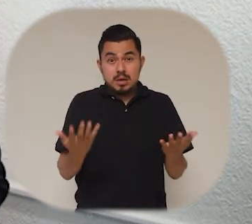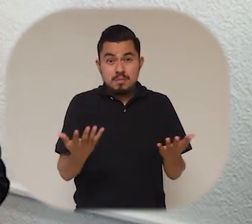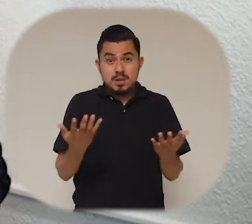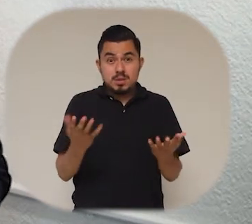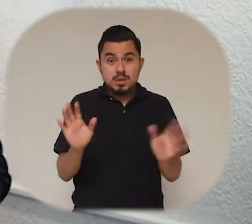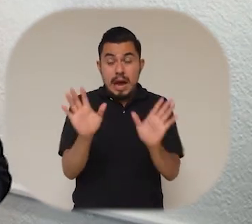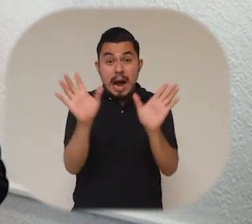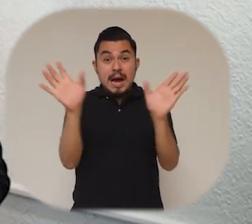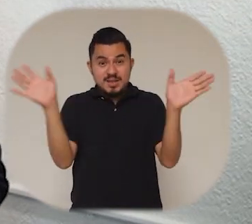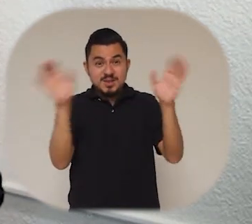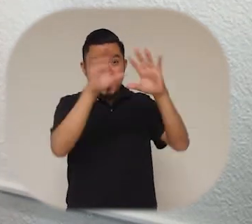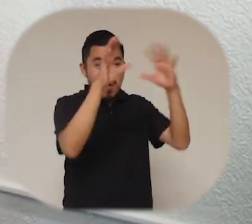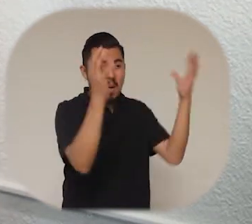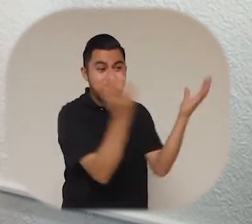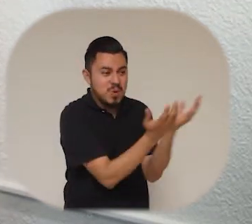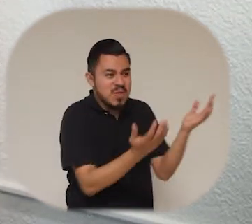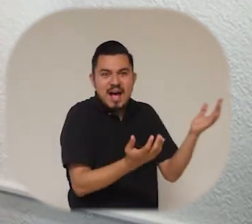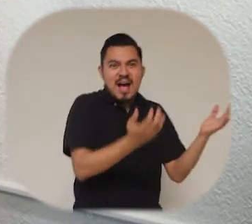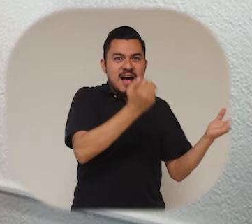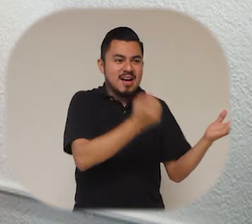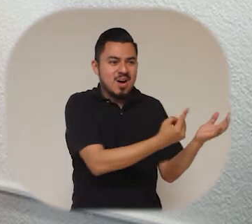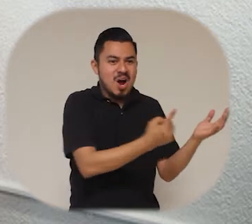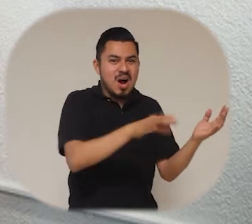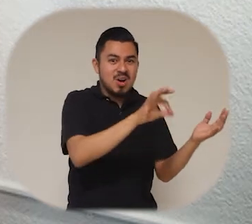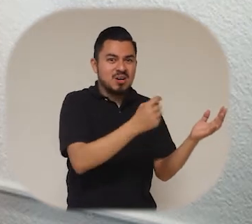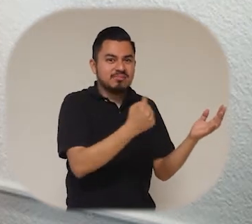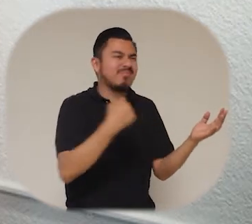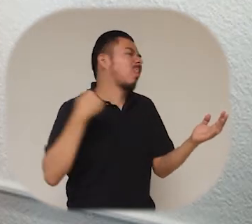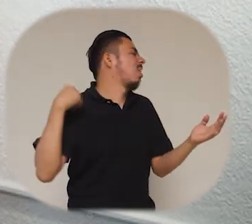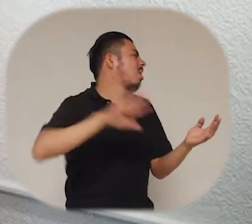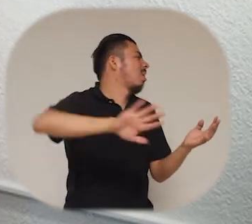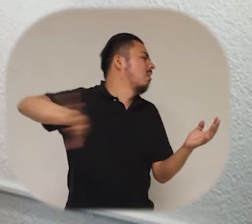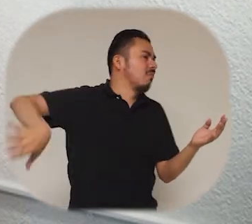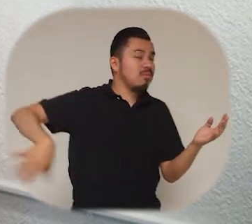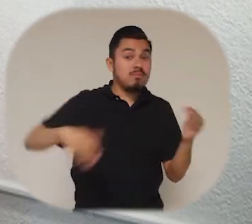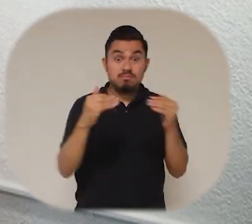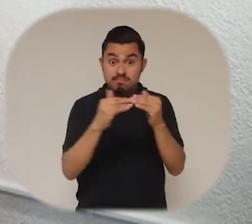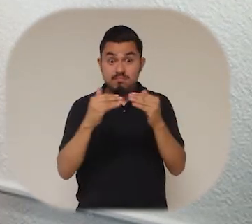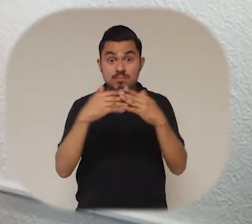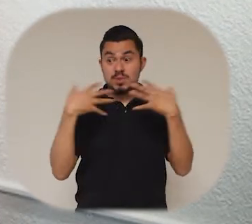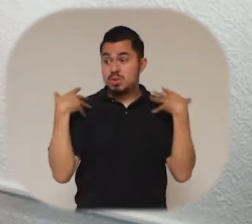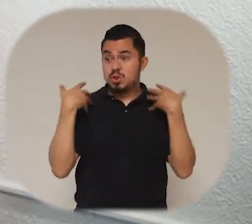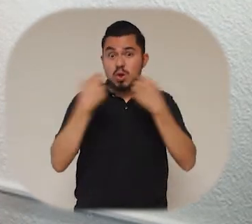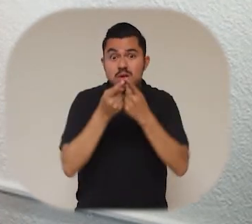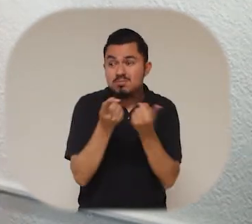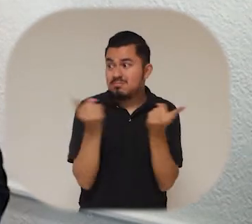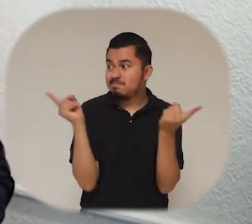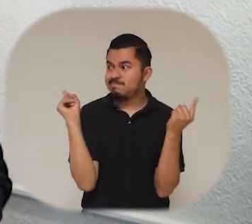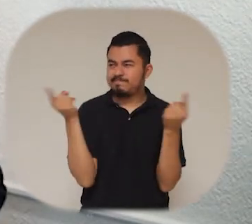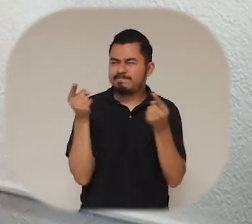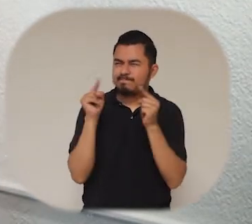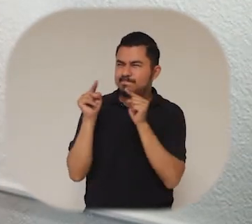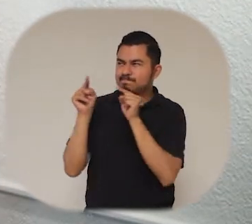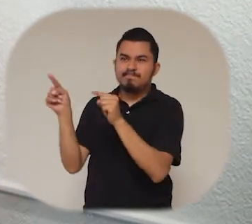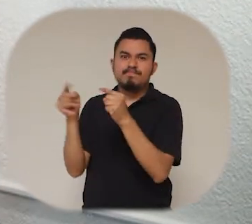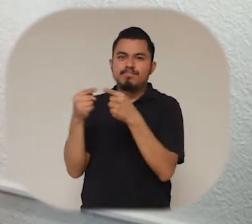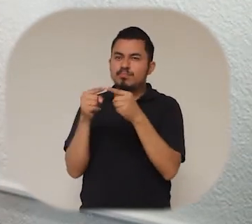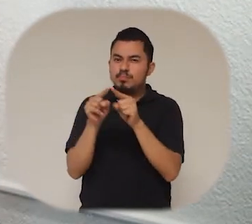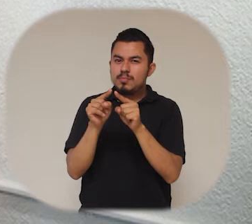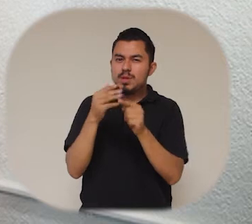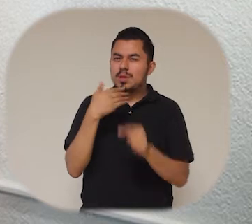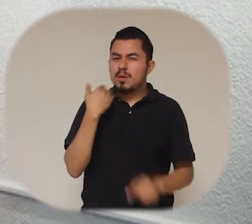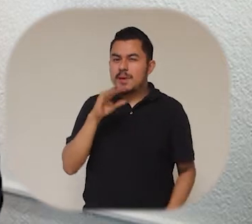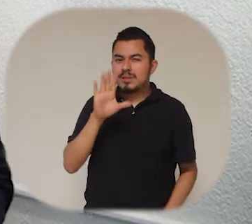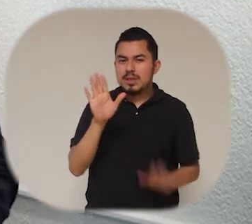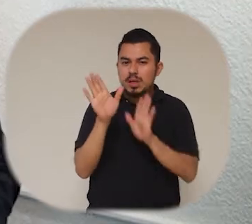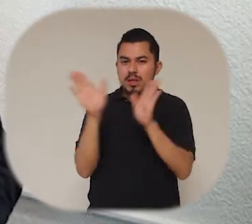él estaba experimentando. Pero el estar allí en esa cruz siendo pecado es algo que